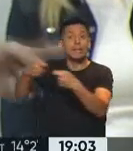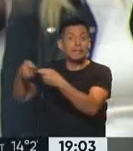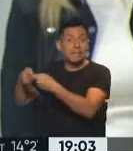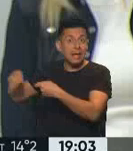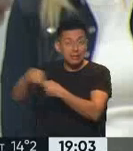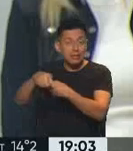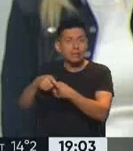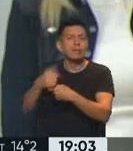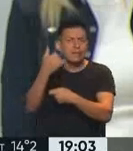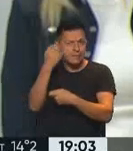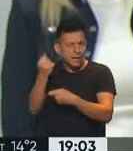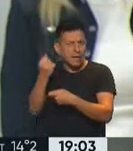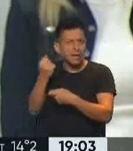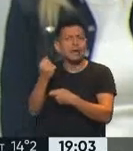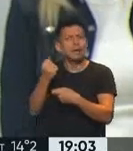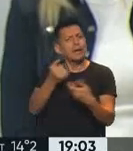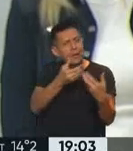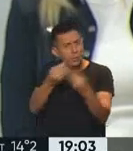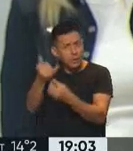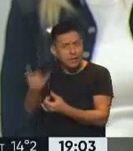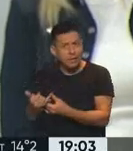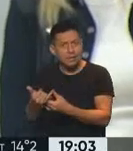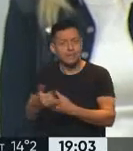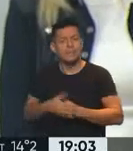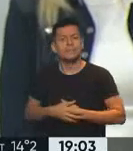ya recibían la ayuda de sus trabajadores